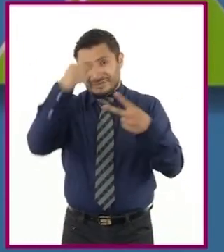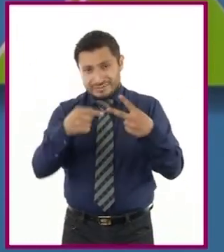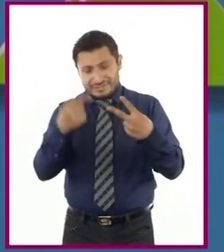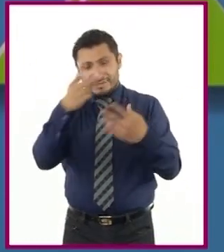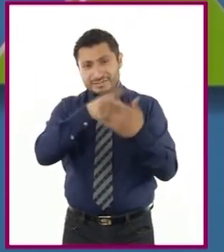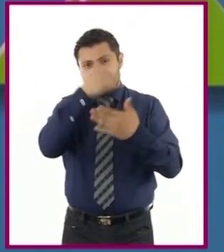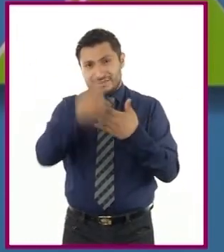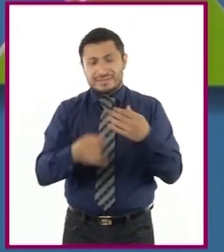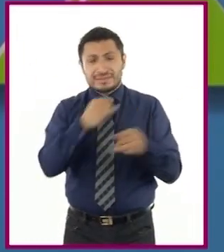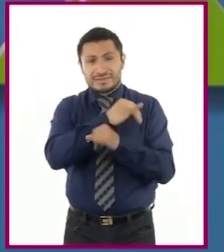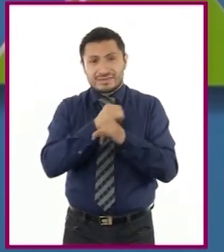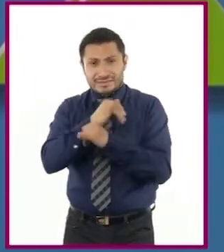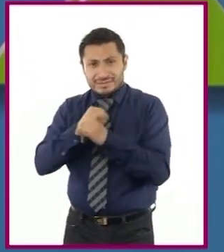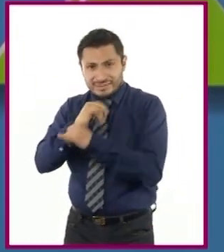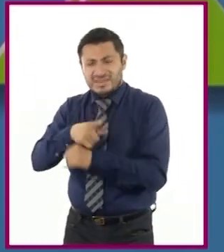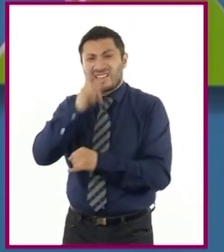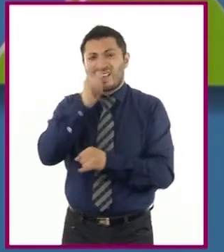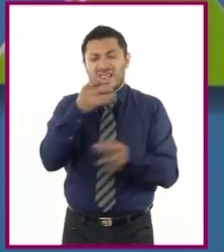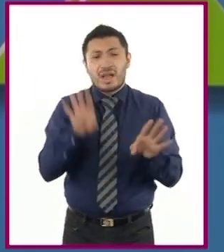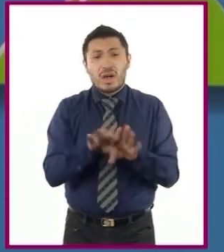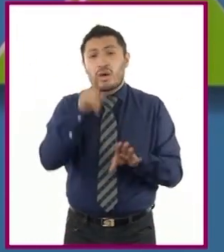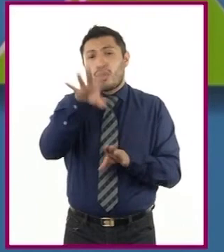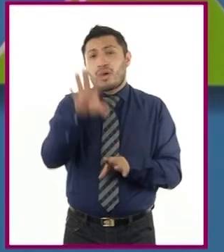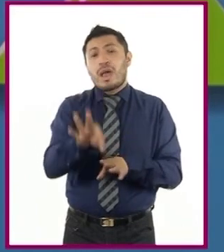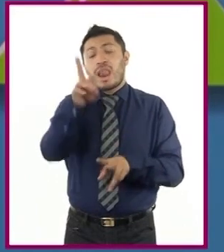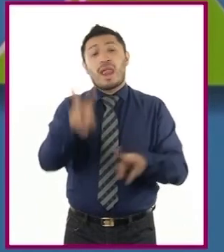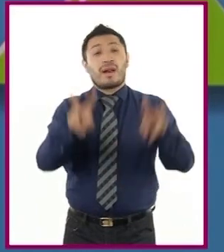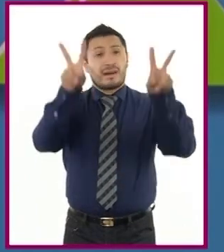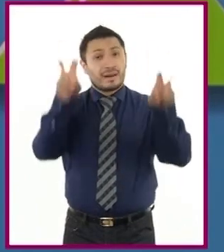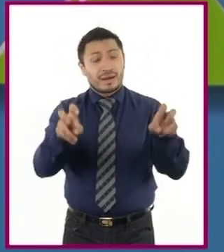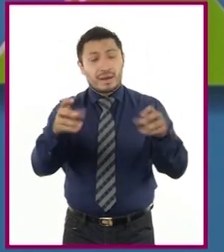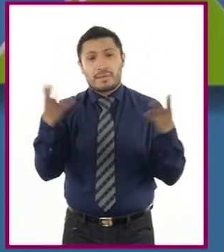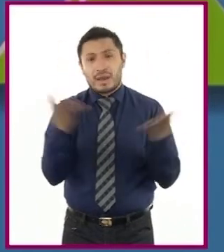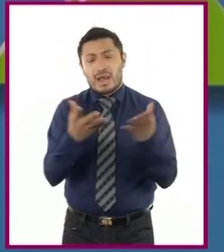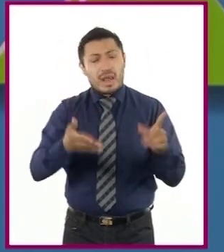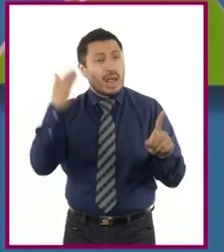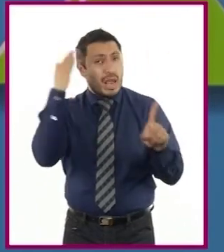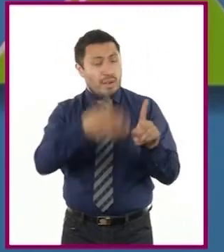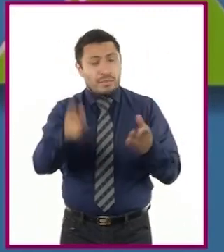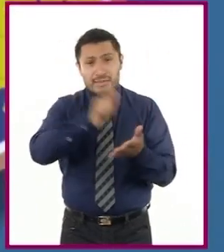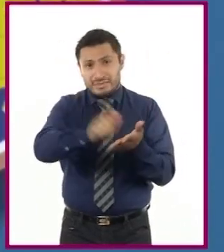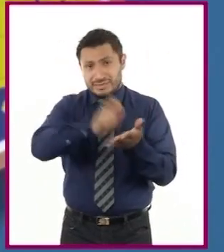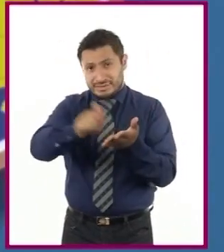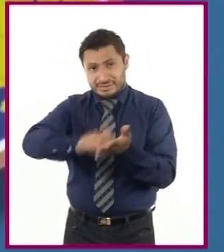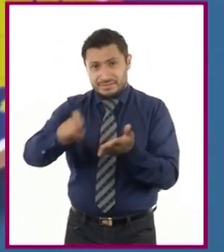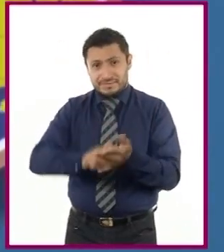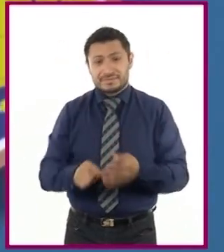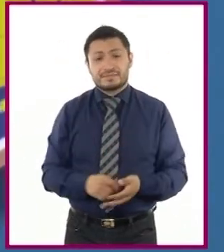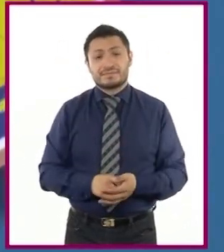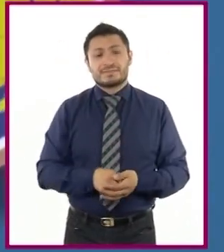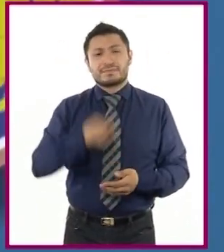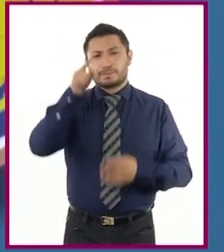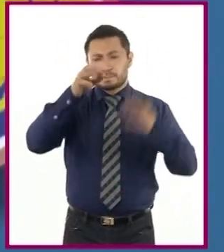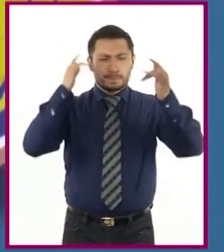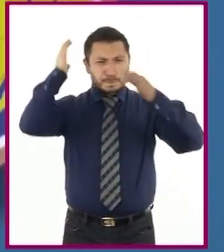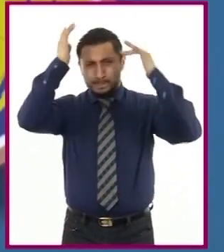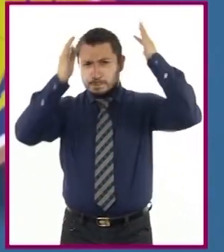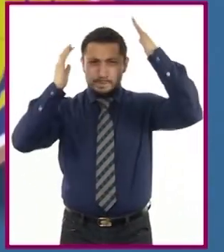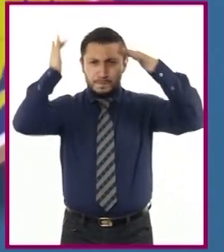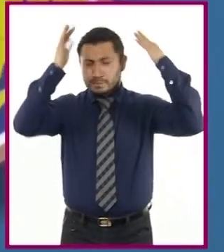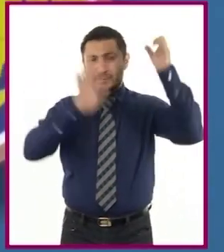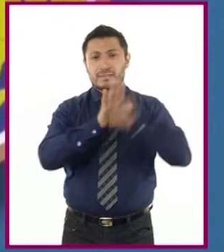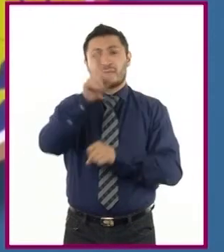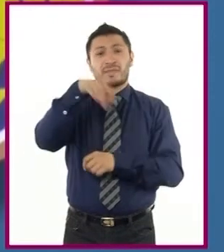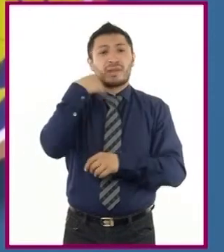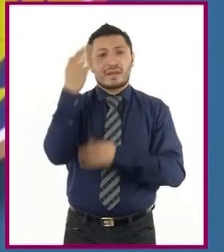de investigación. Es decir, elijan el título y formulen el objetivo de su trabajo. Reflexionen sobre lo que quieren